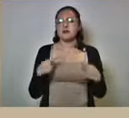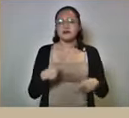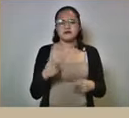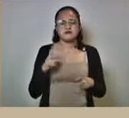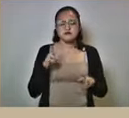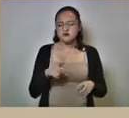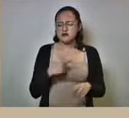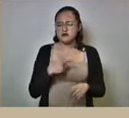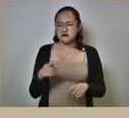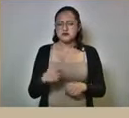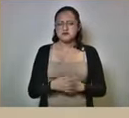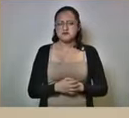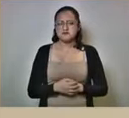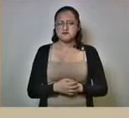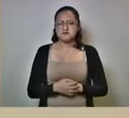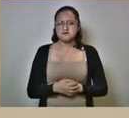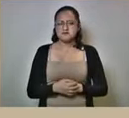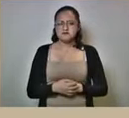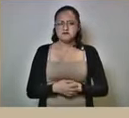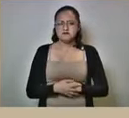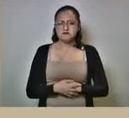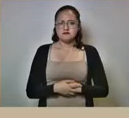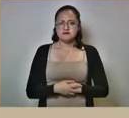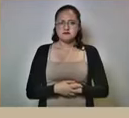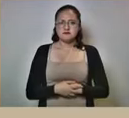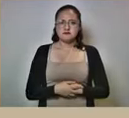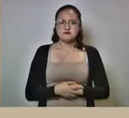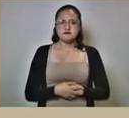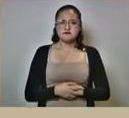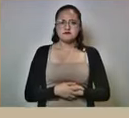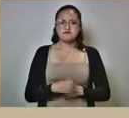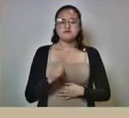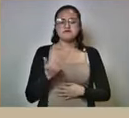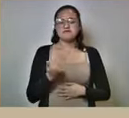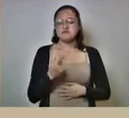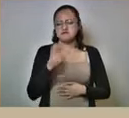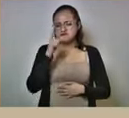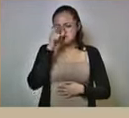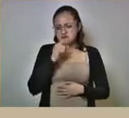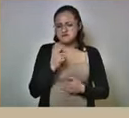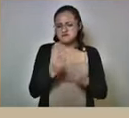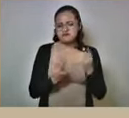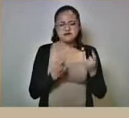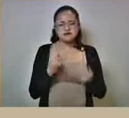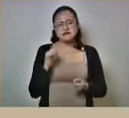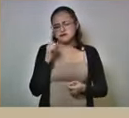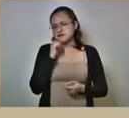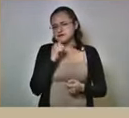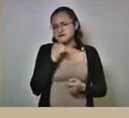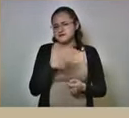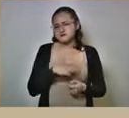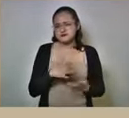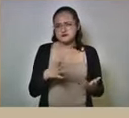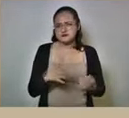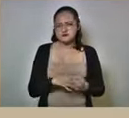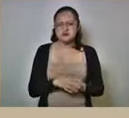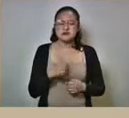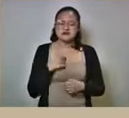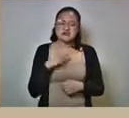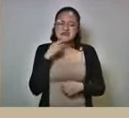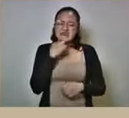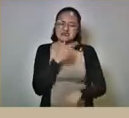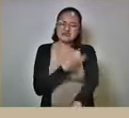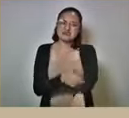tiene. Sí, pues alguna falla, algunas fallas siempre va a haber, las tratamos de